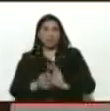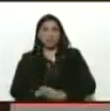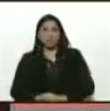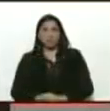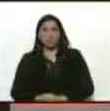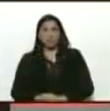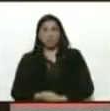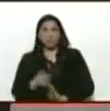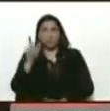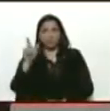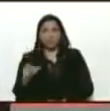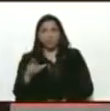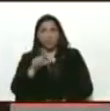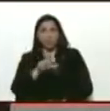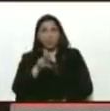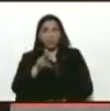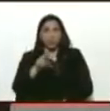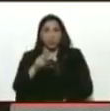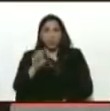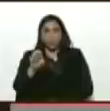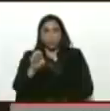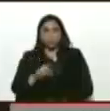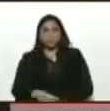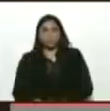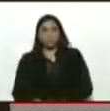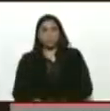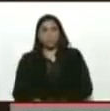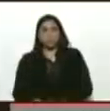El señor Damon Luke Alexander,